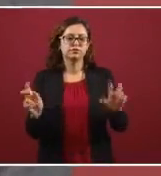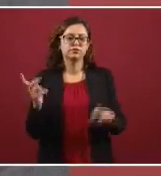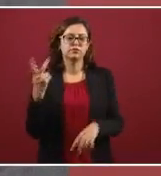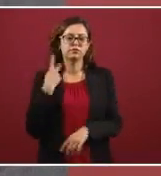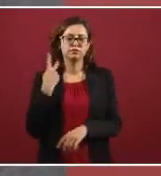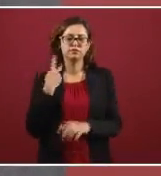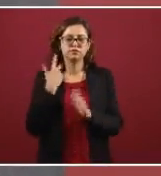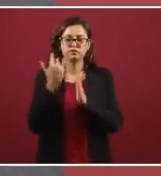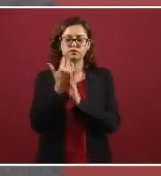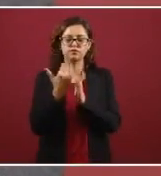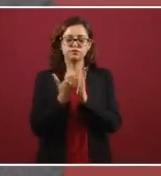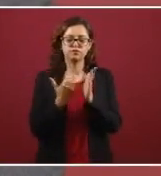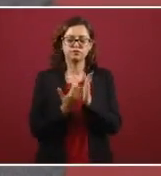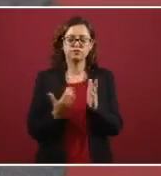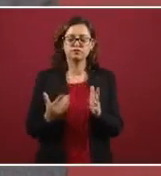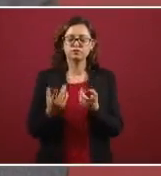se